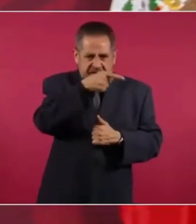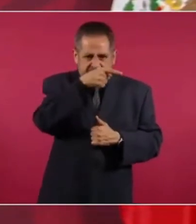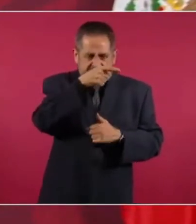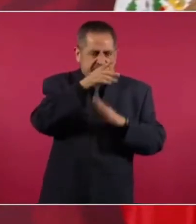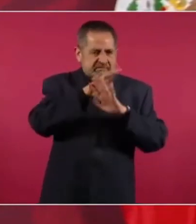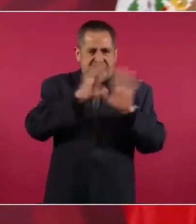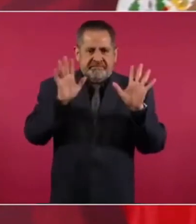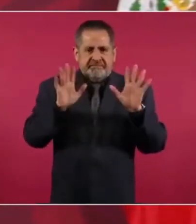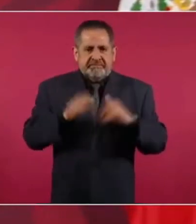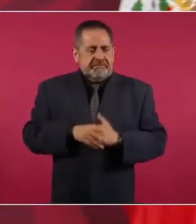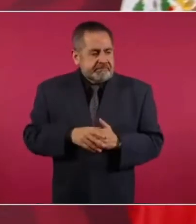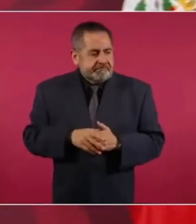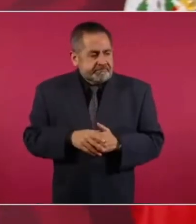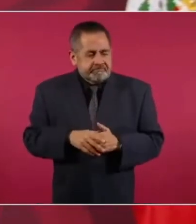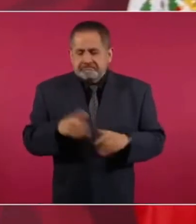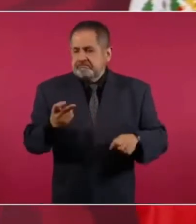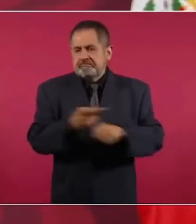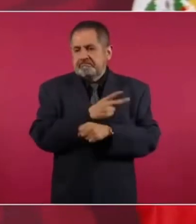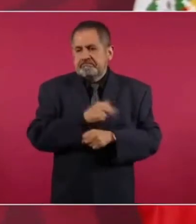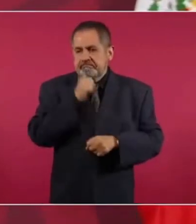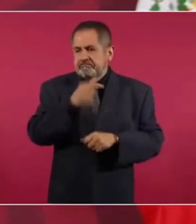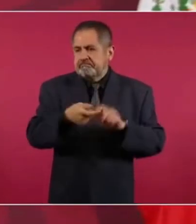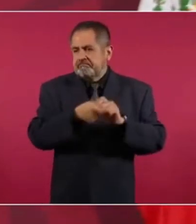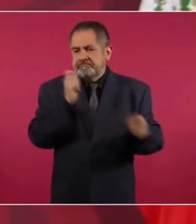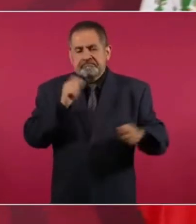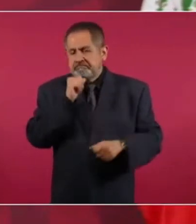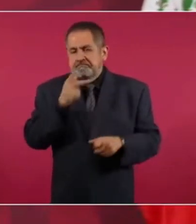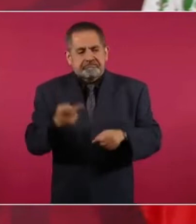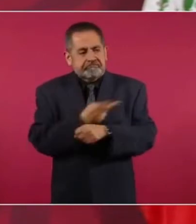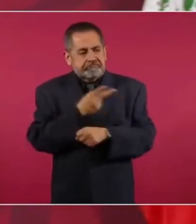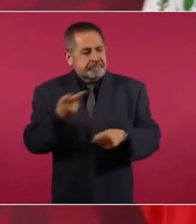han resultado improcedentes.